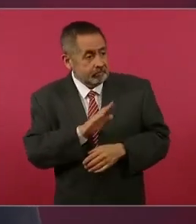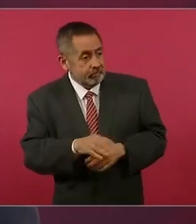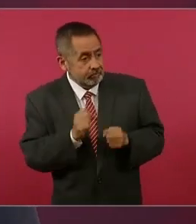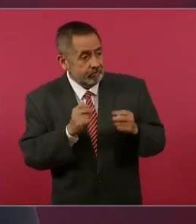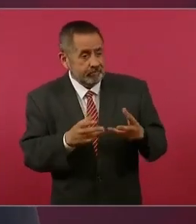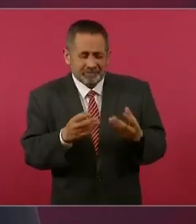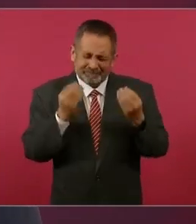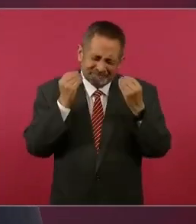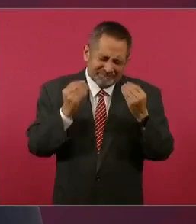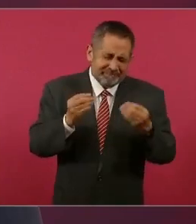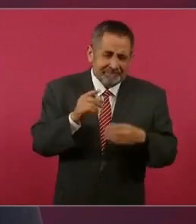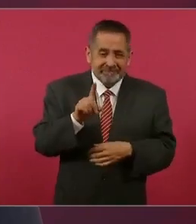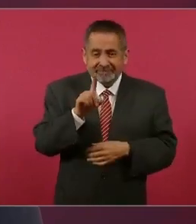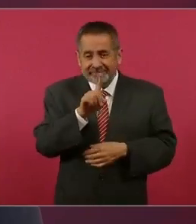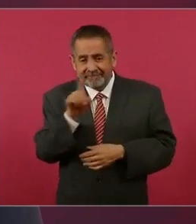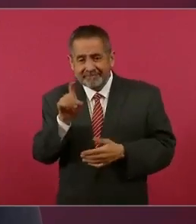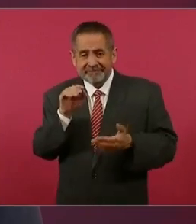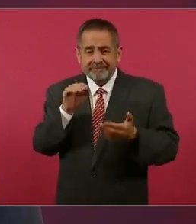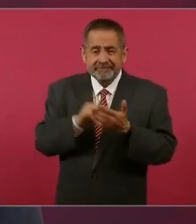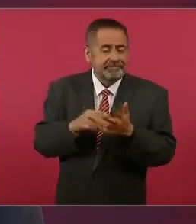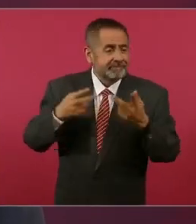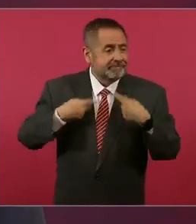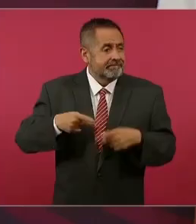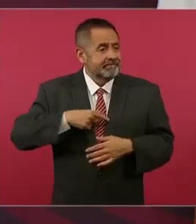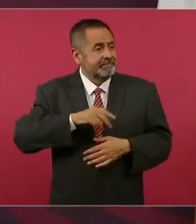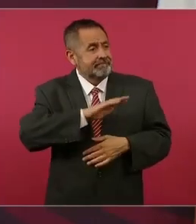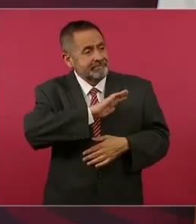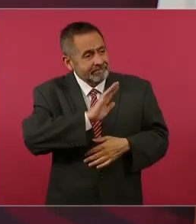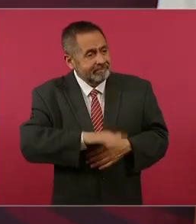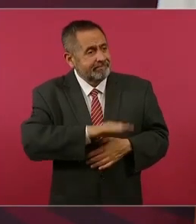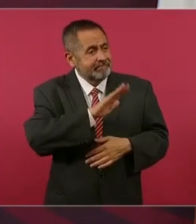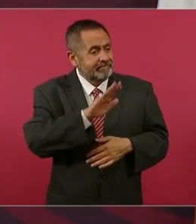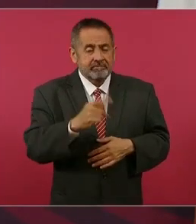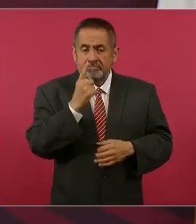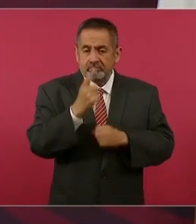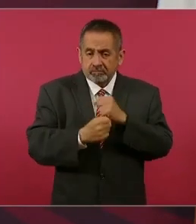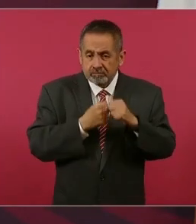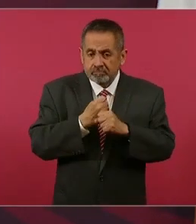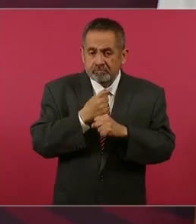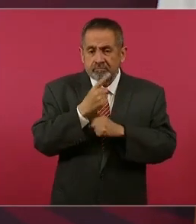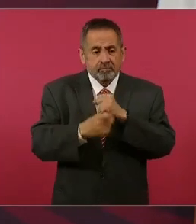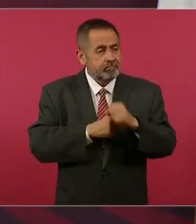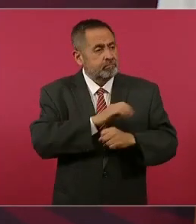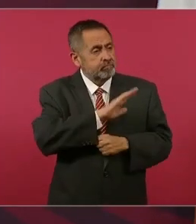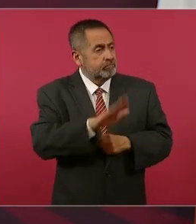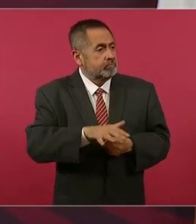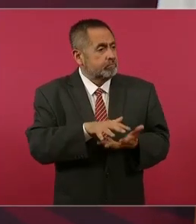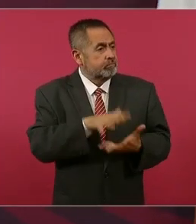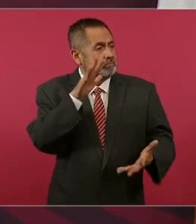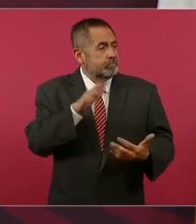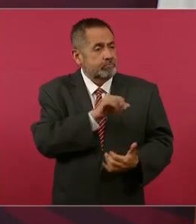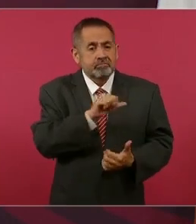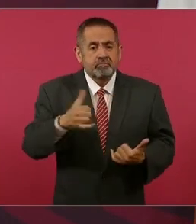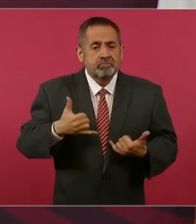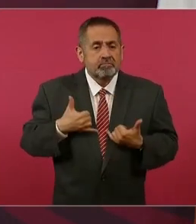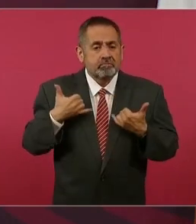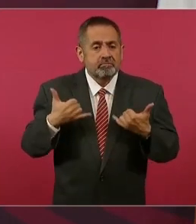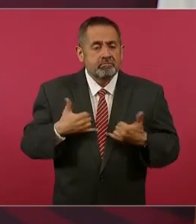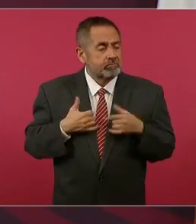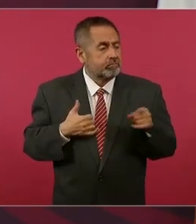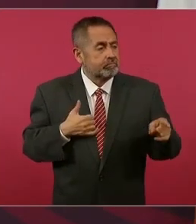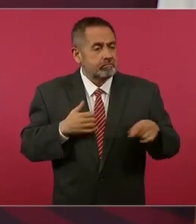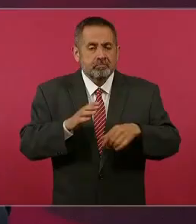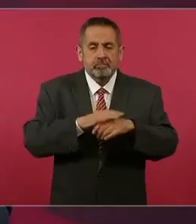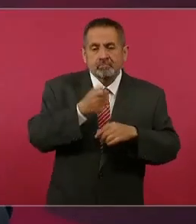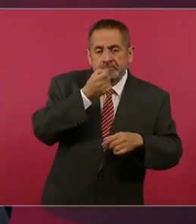Están perdiendo la vida 100,000 personas cada año en Estados Unidos y la mayoría jóvenes por el